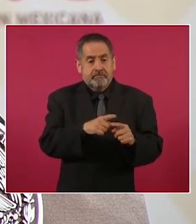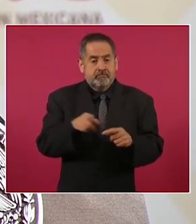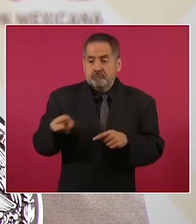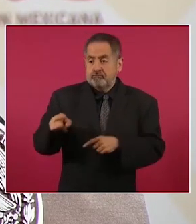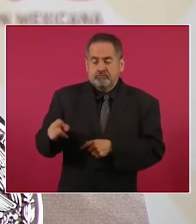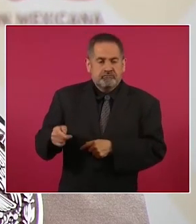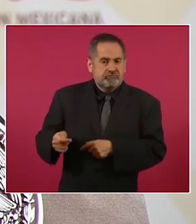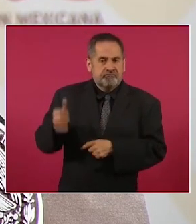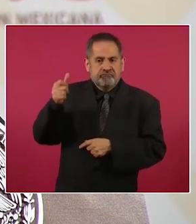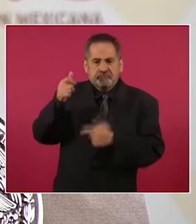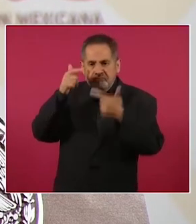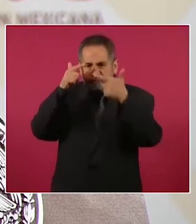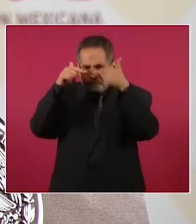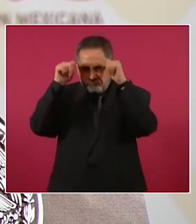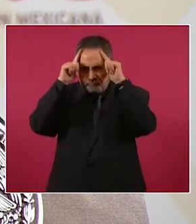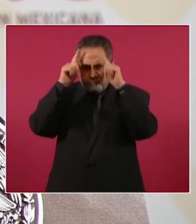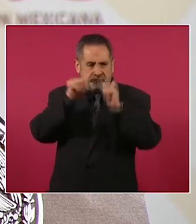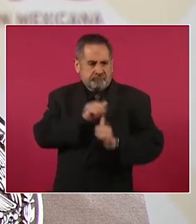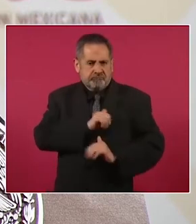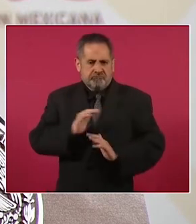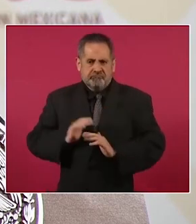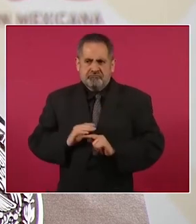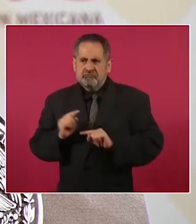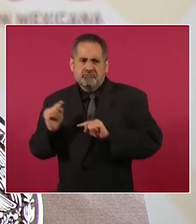marinos y soldados.